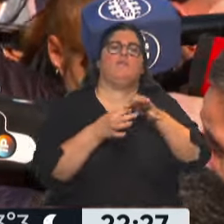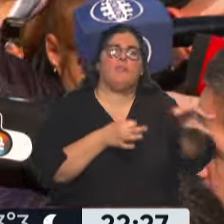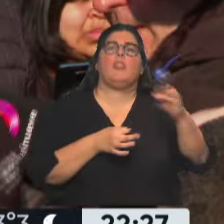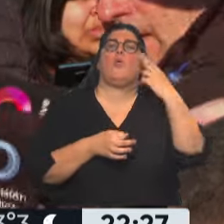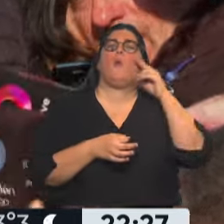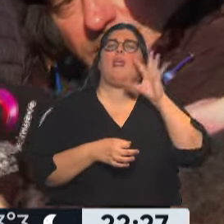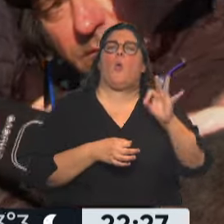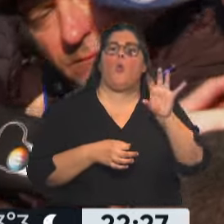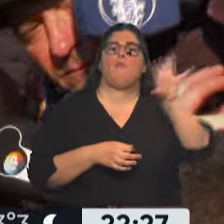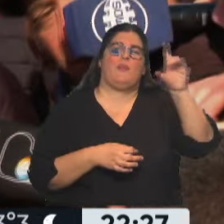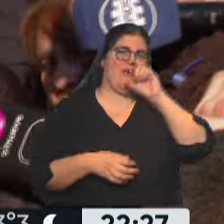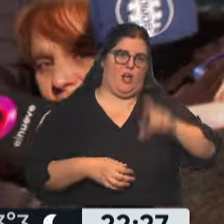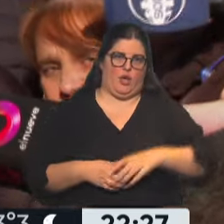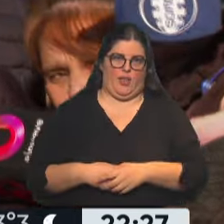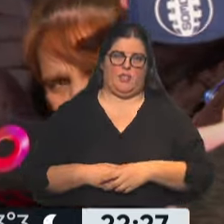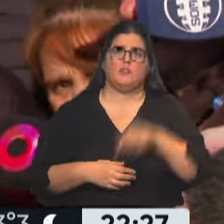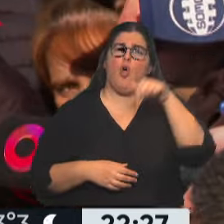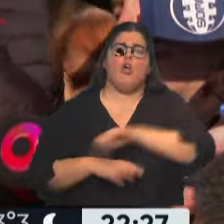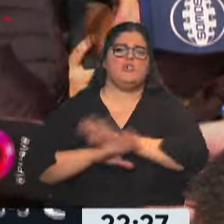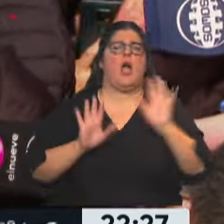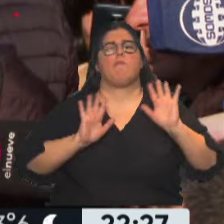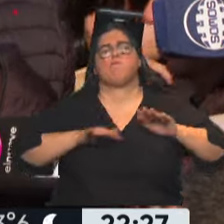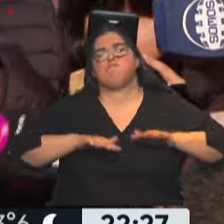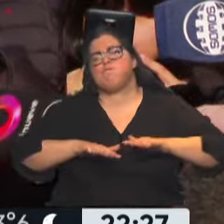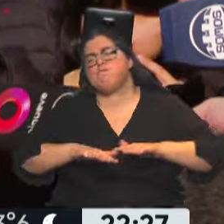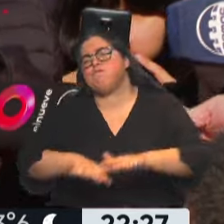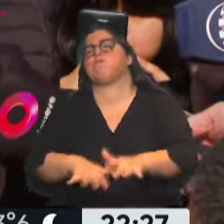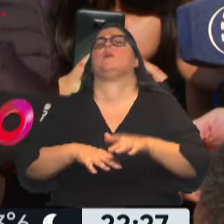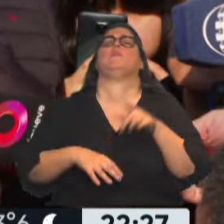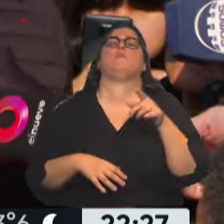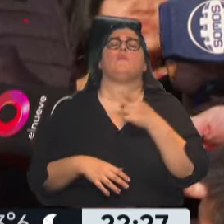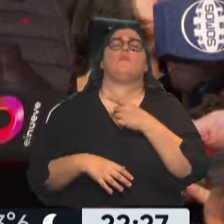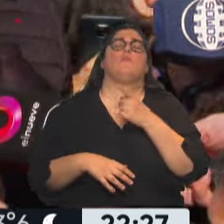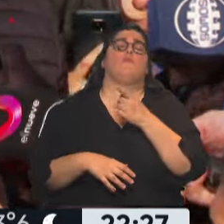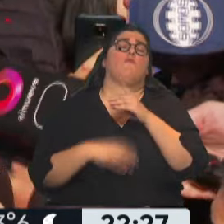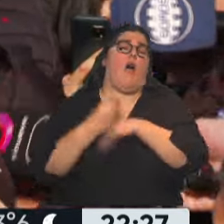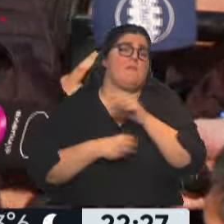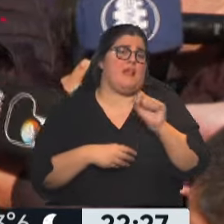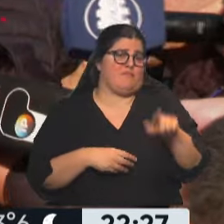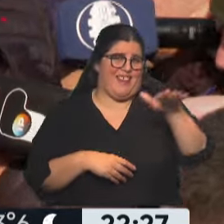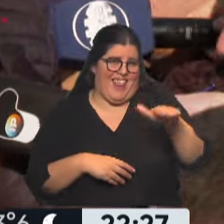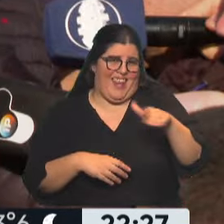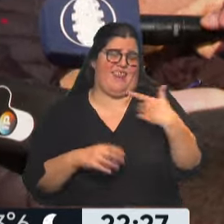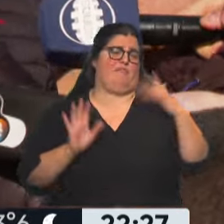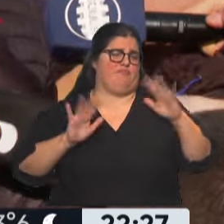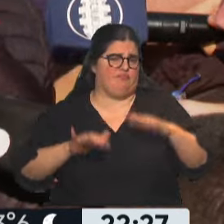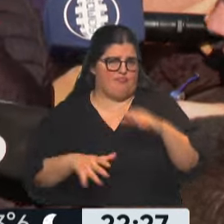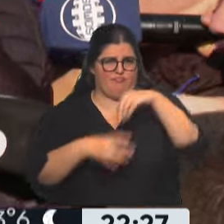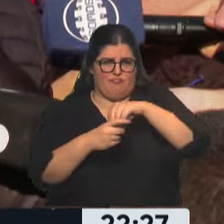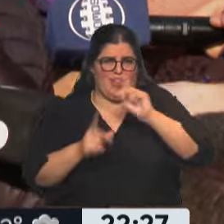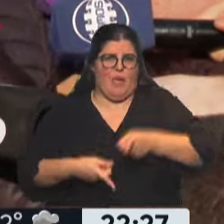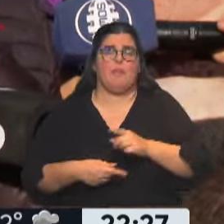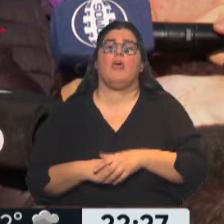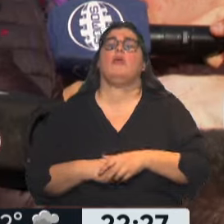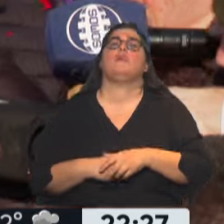en Corrientes. Hoy hubo una marcha multitudinaria encabezada por la familia de Loan.